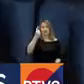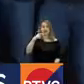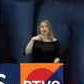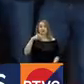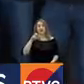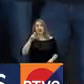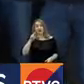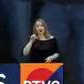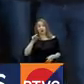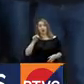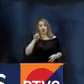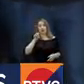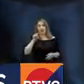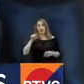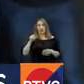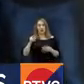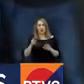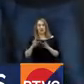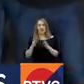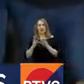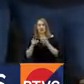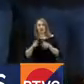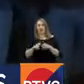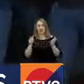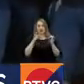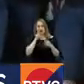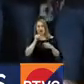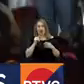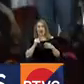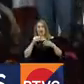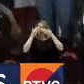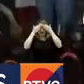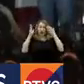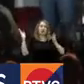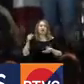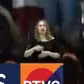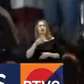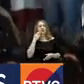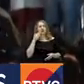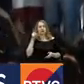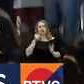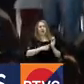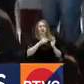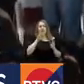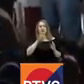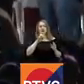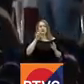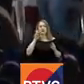el senado desde el regreso de la democracia argentina en 1983